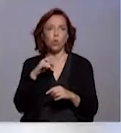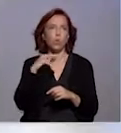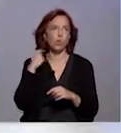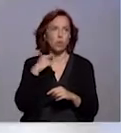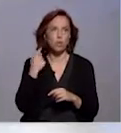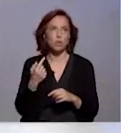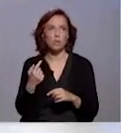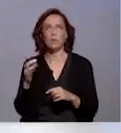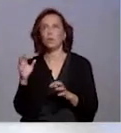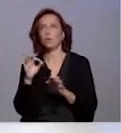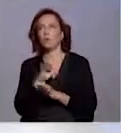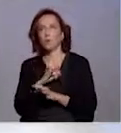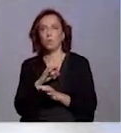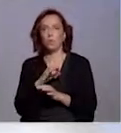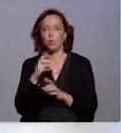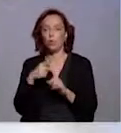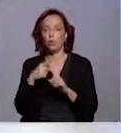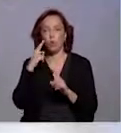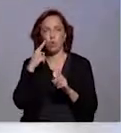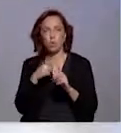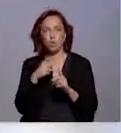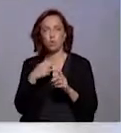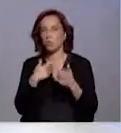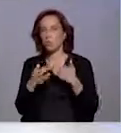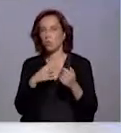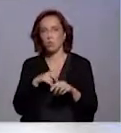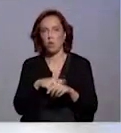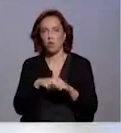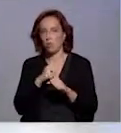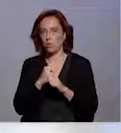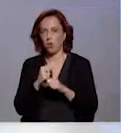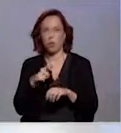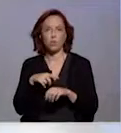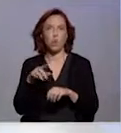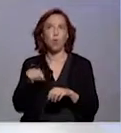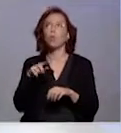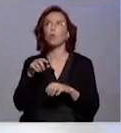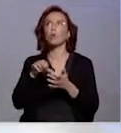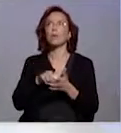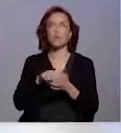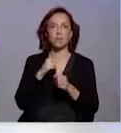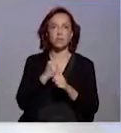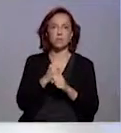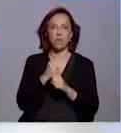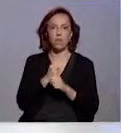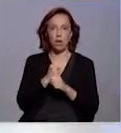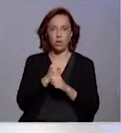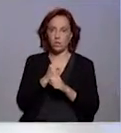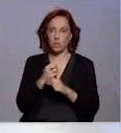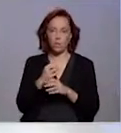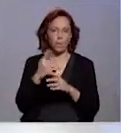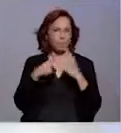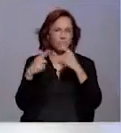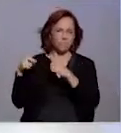frailes y que son este por objetivos y no importa la hora que trabajes y desde donde trabajes y que son de muy diversas maneras